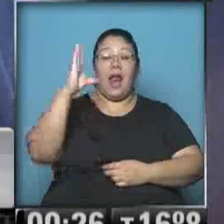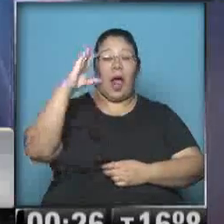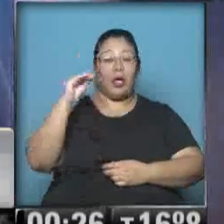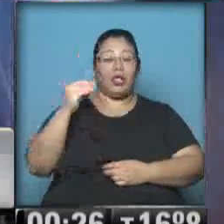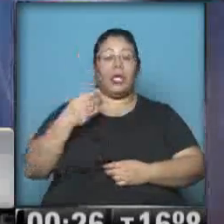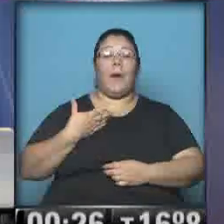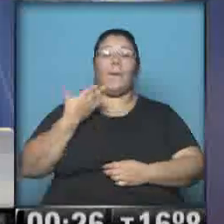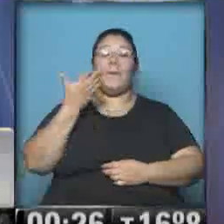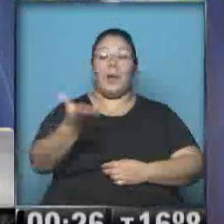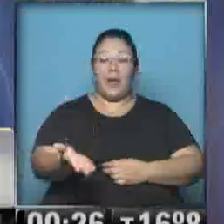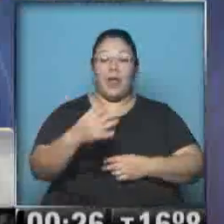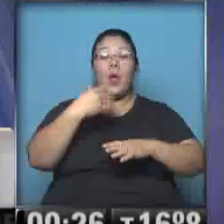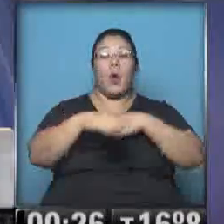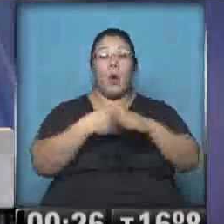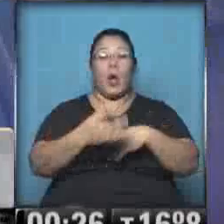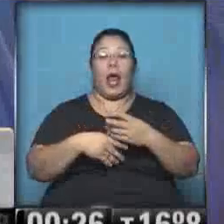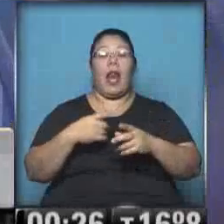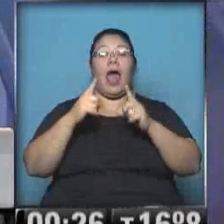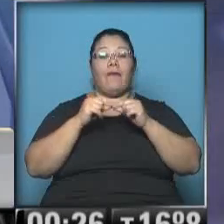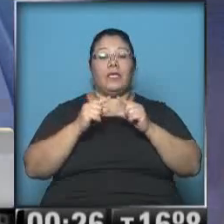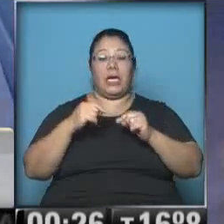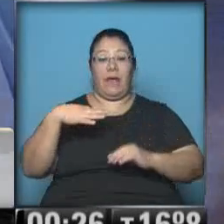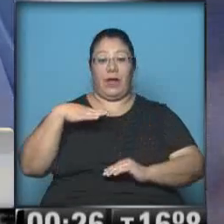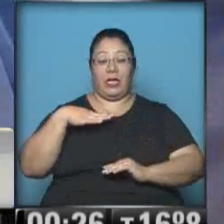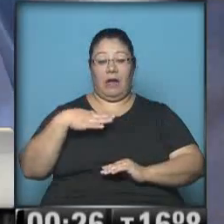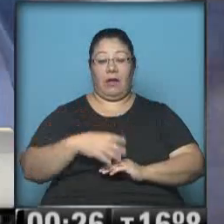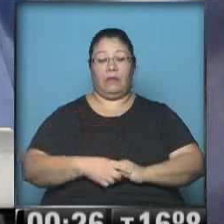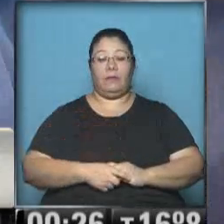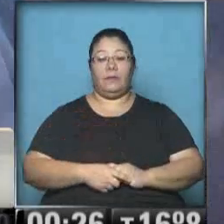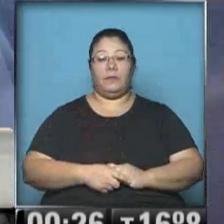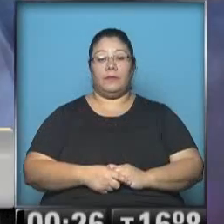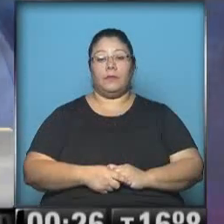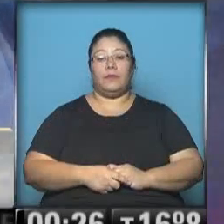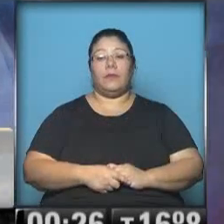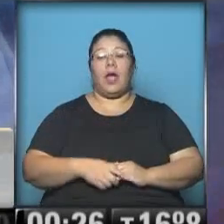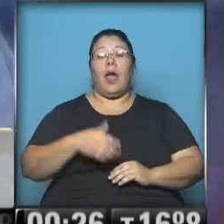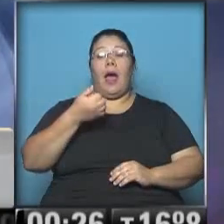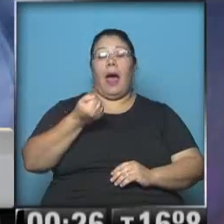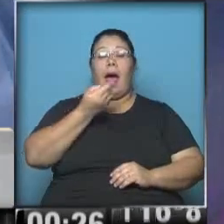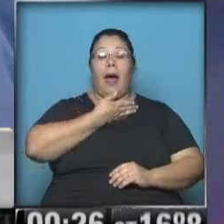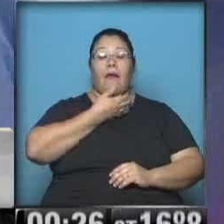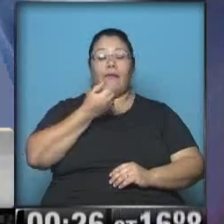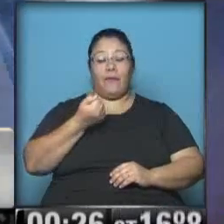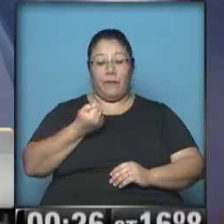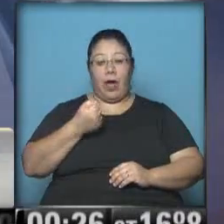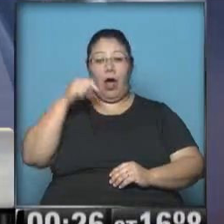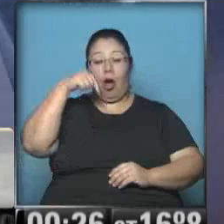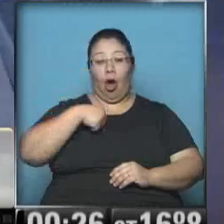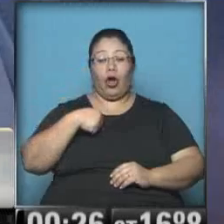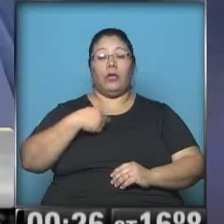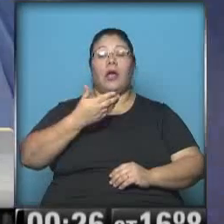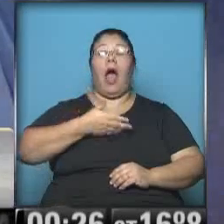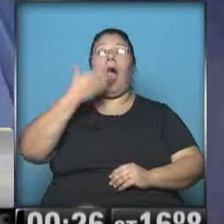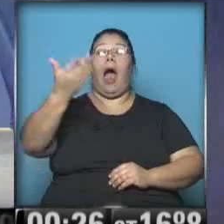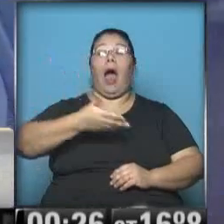que le corresponde este fin de semana igual. Bueno, más allá de eso, ya AFA en la jornada de hoy ha hablado y lo que dijo es